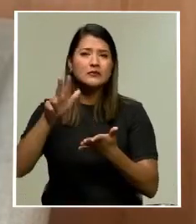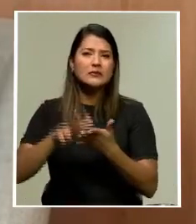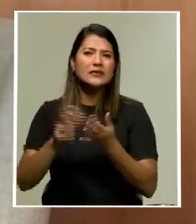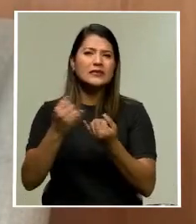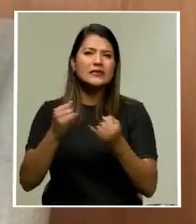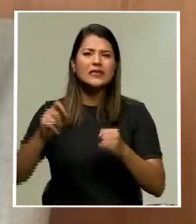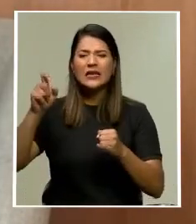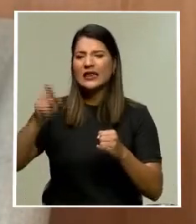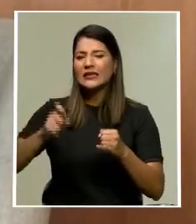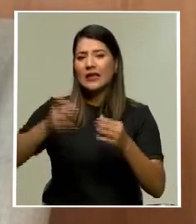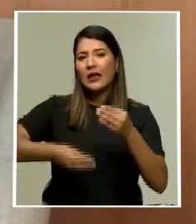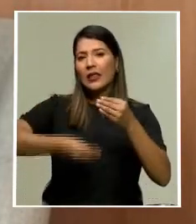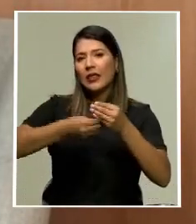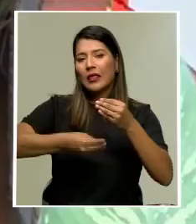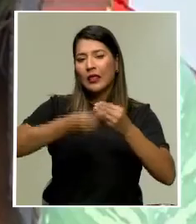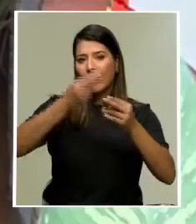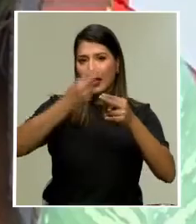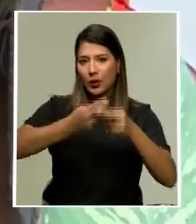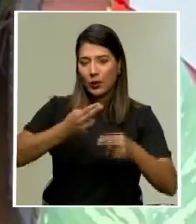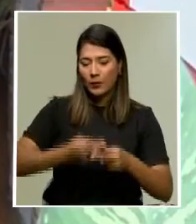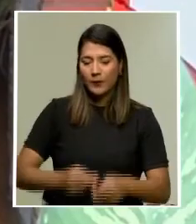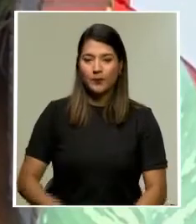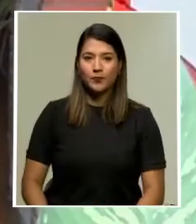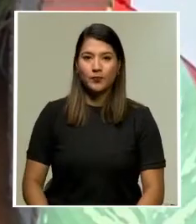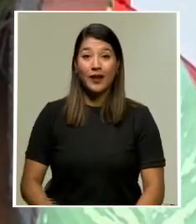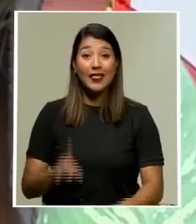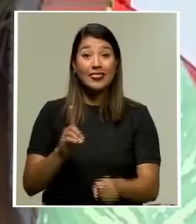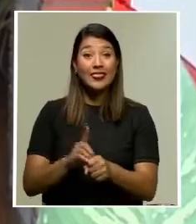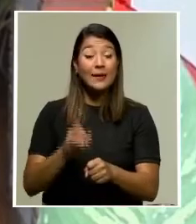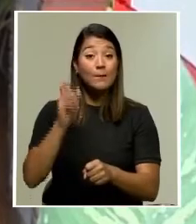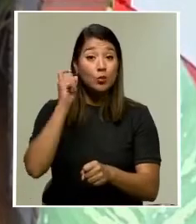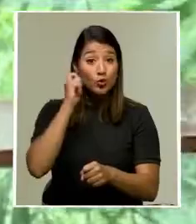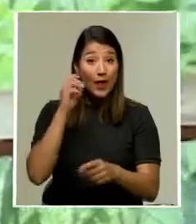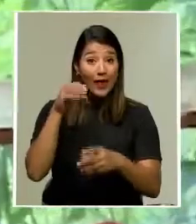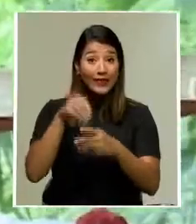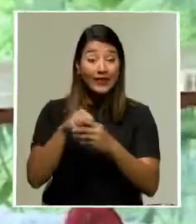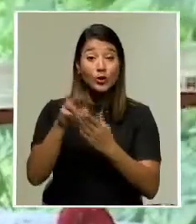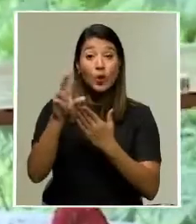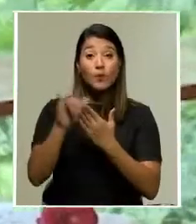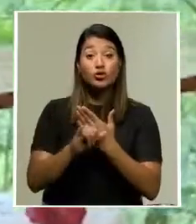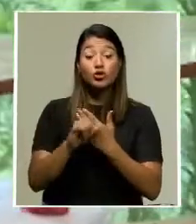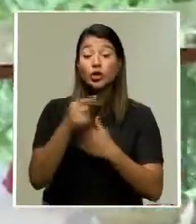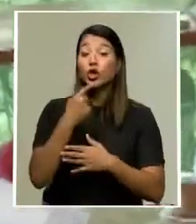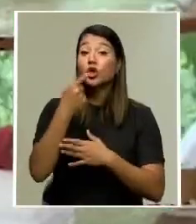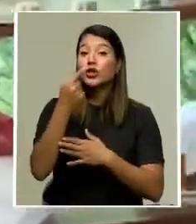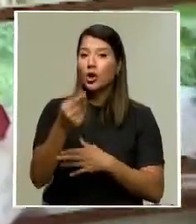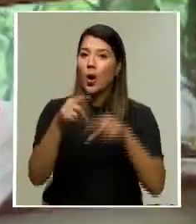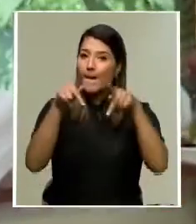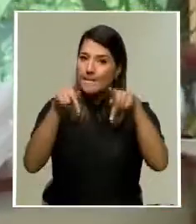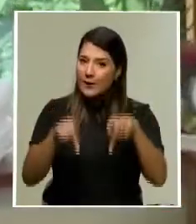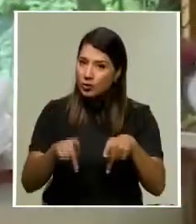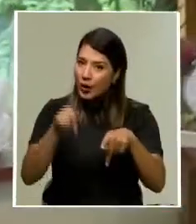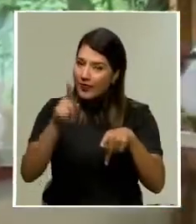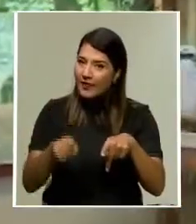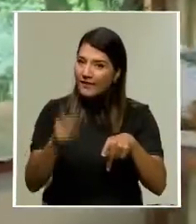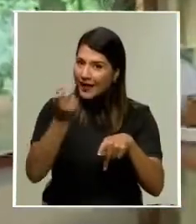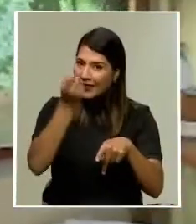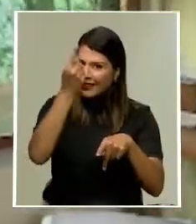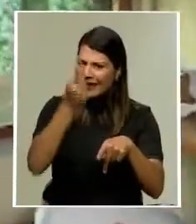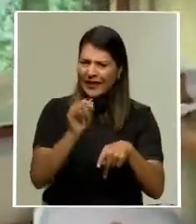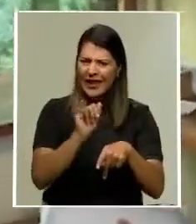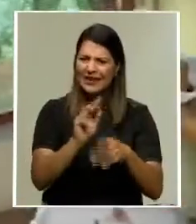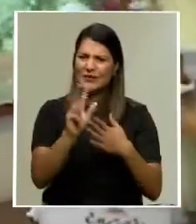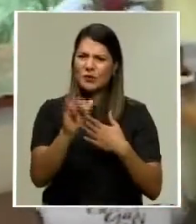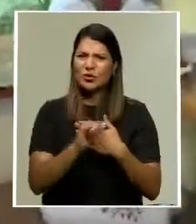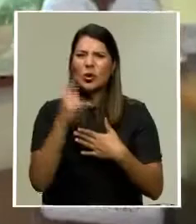ampliar la lista taxativa. La diputada proponente del proyecto explicó que la gente debe entender que esto lo que busca